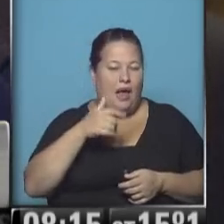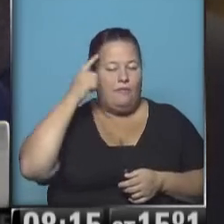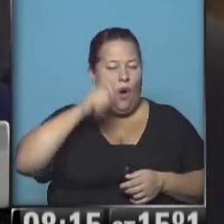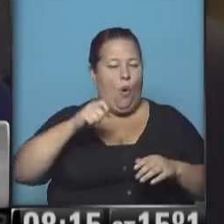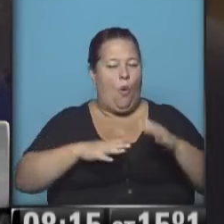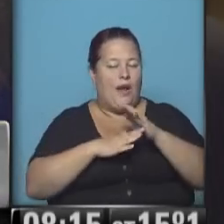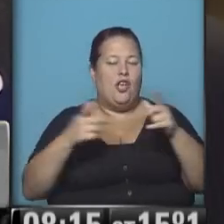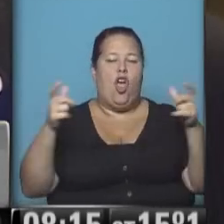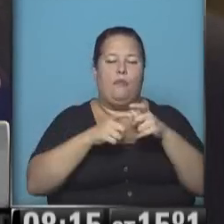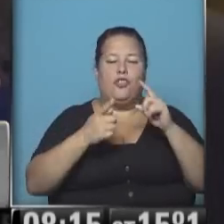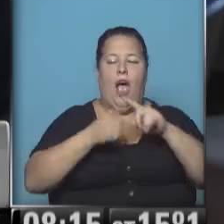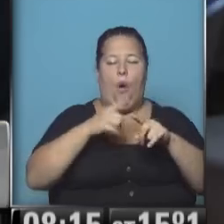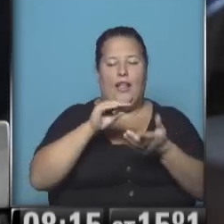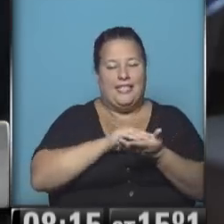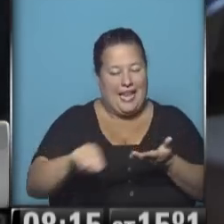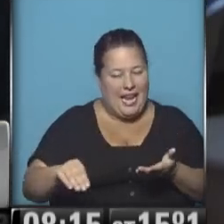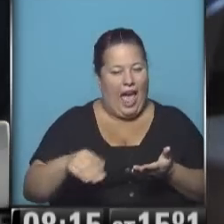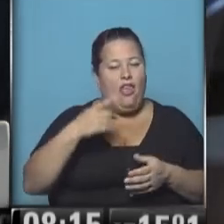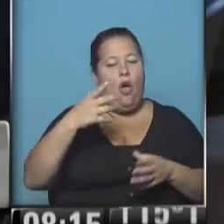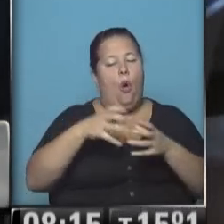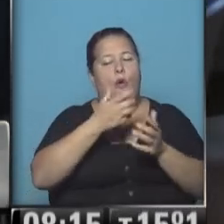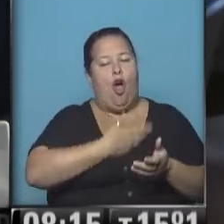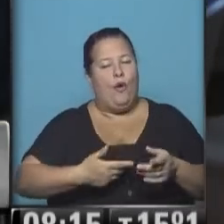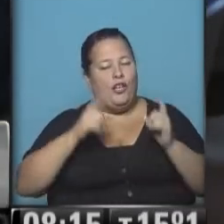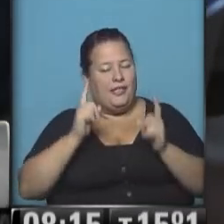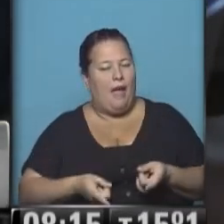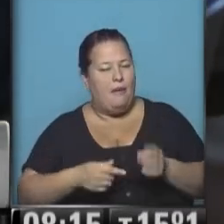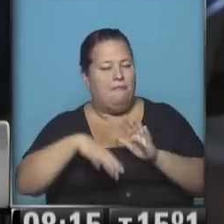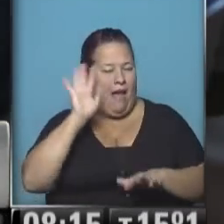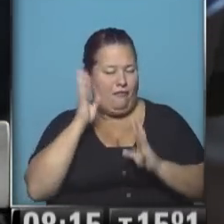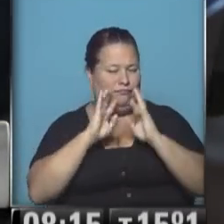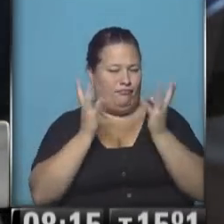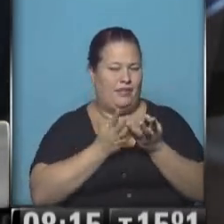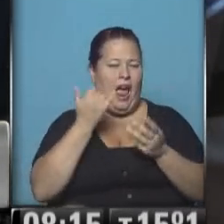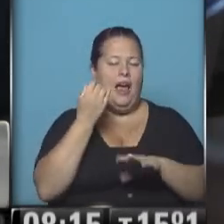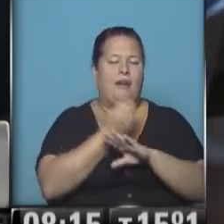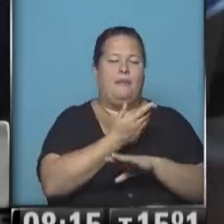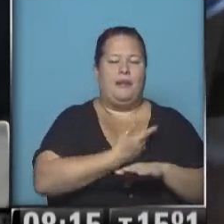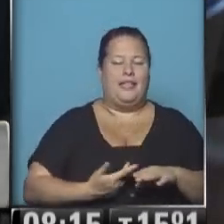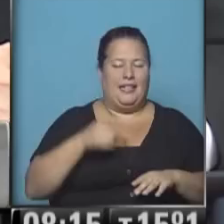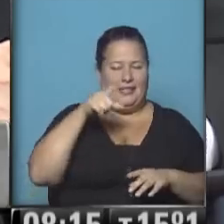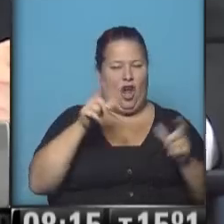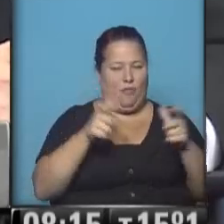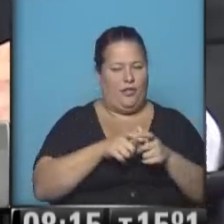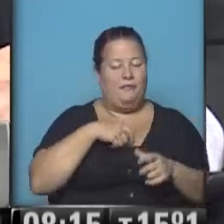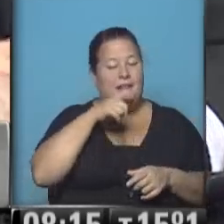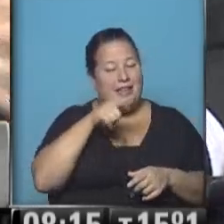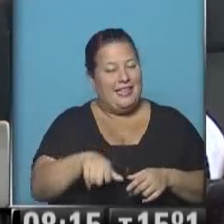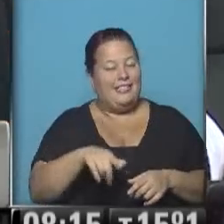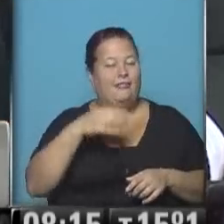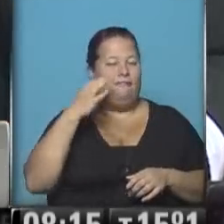la corte a la comisión de acuerdos del senado donde el oficialismo también tiene mayoría y tiene la presidencia de esa comisión nos parece que esto